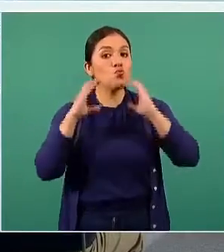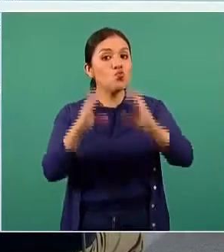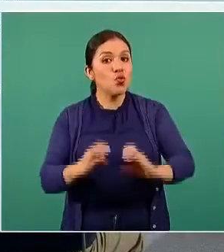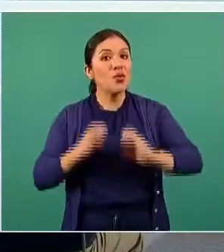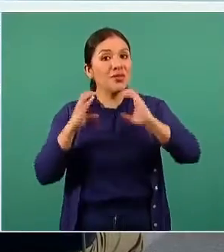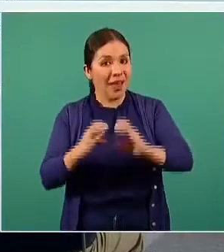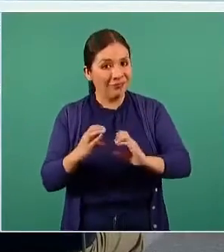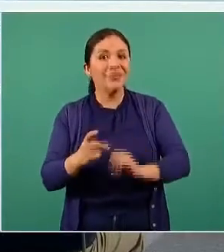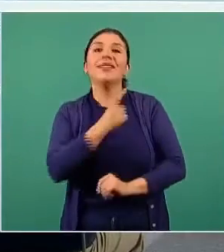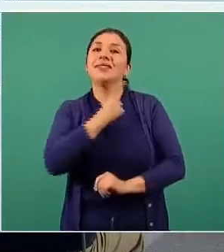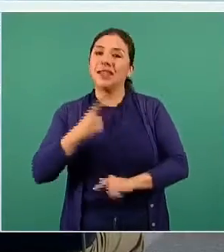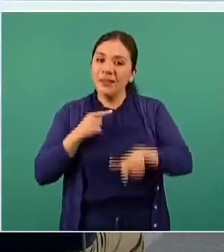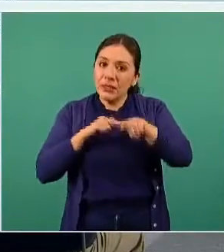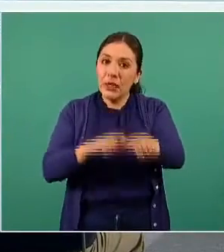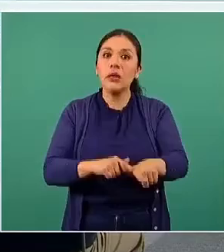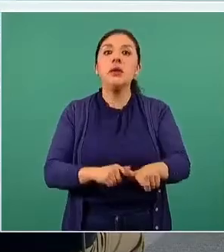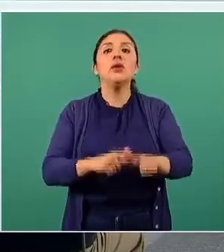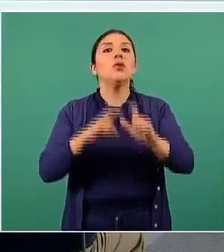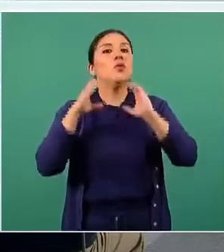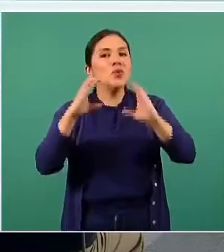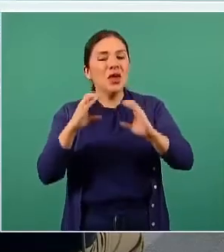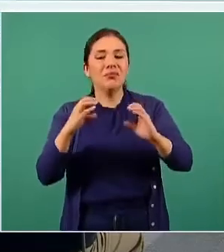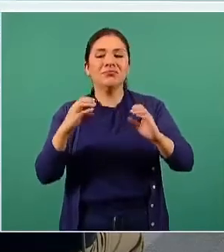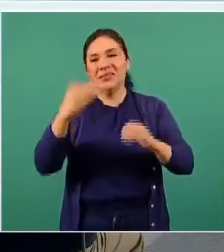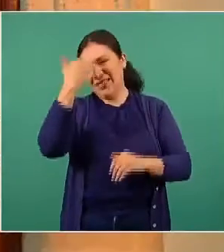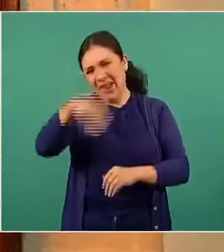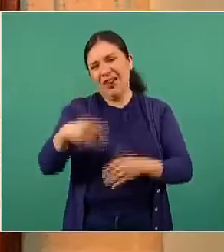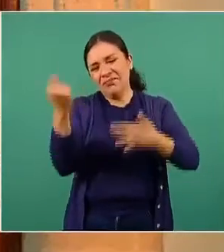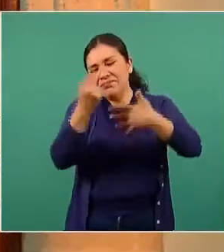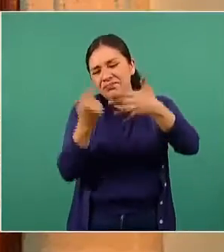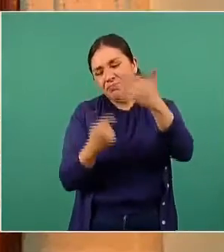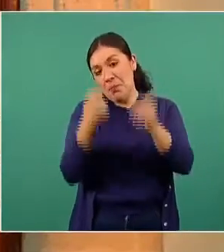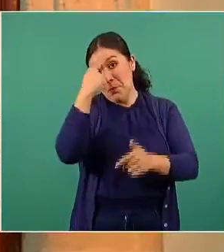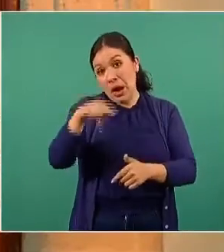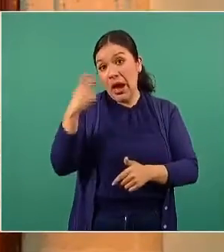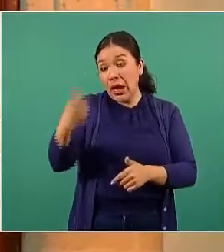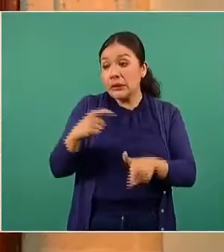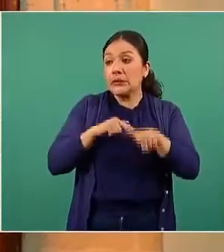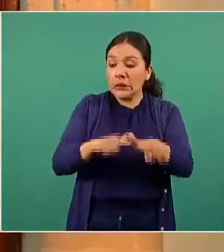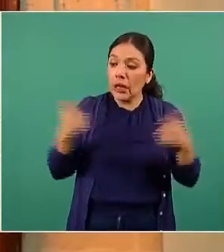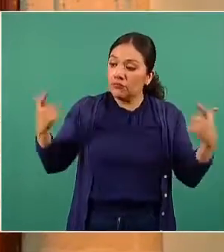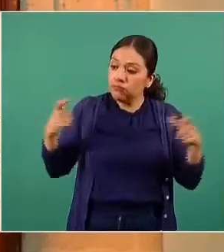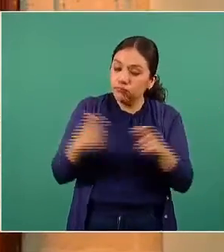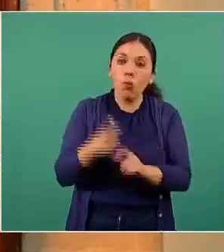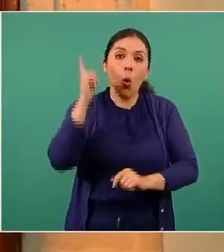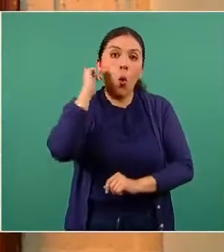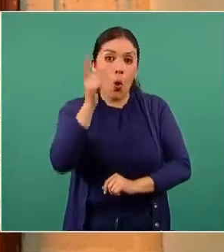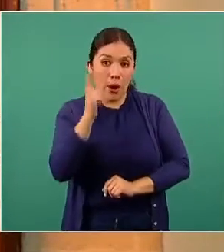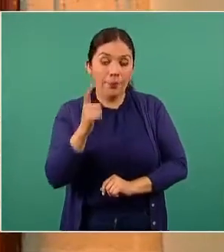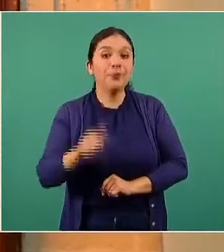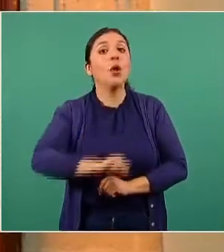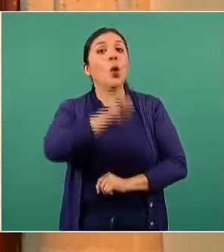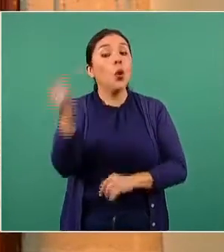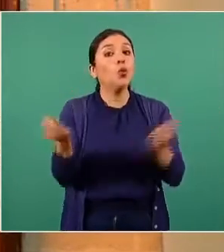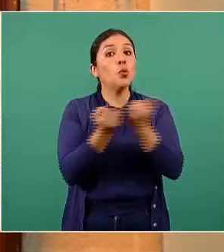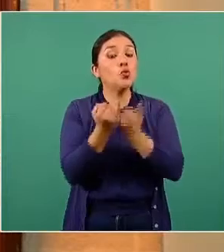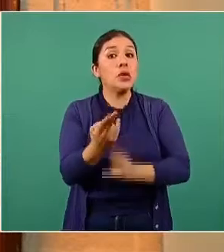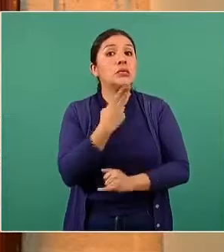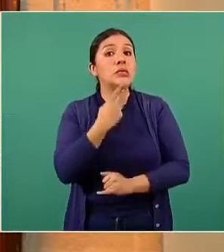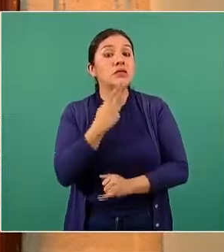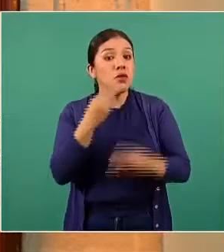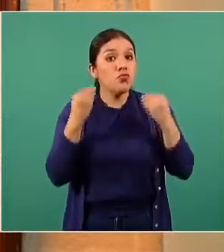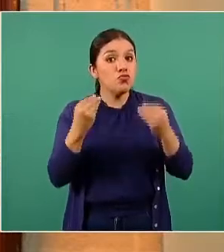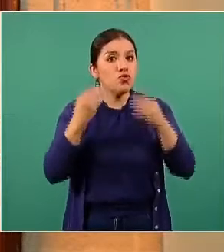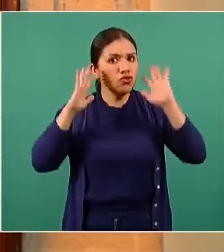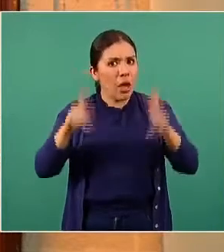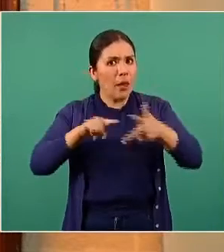y debemos de seguir aplicando las medidas para que este comportamiento obviamente se mantenga. Y algo que ha contribuido y empieza a